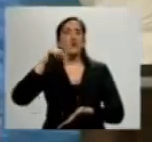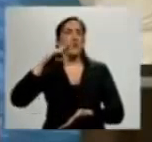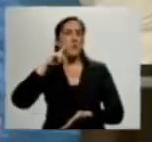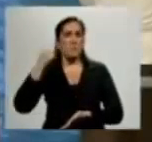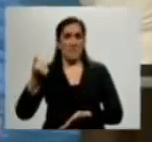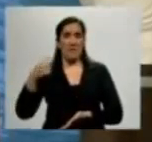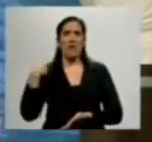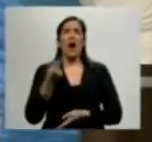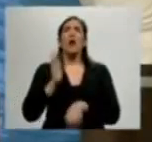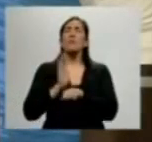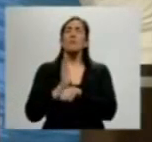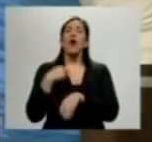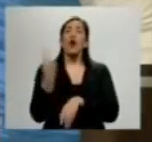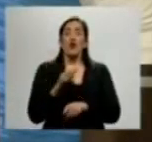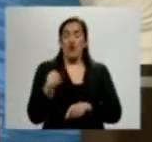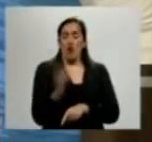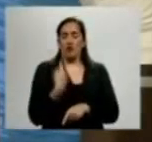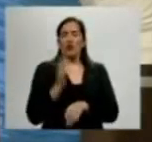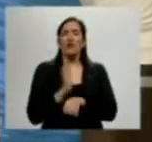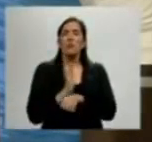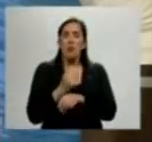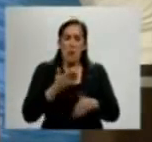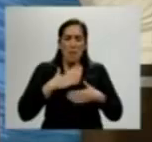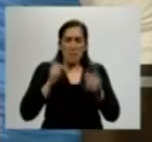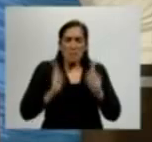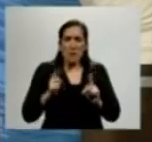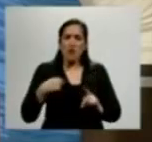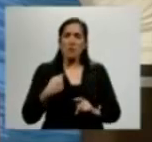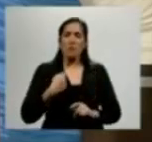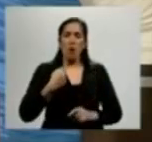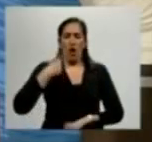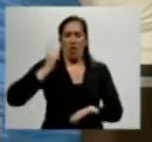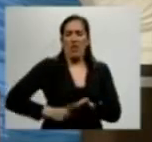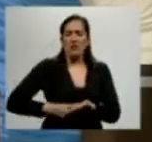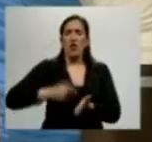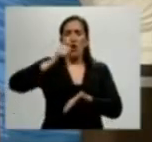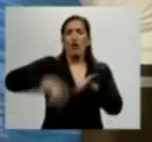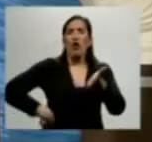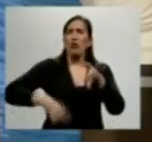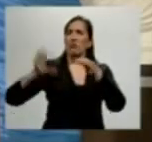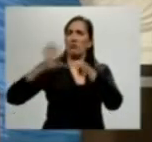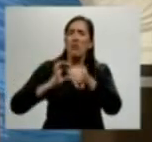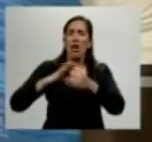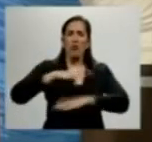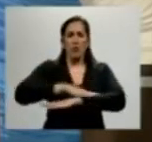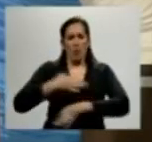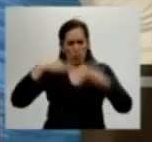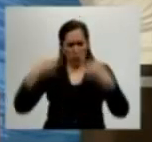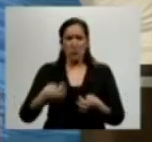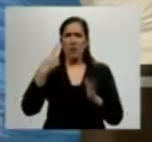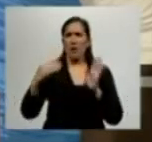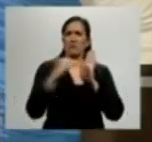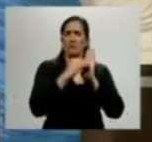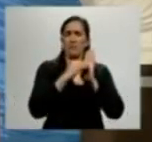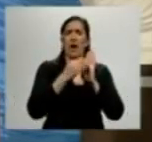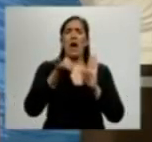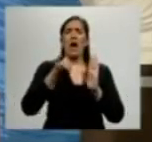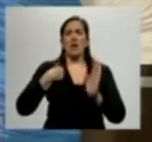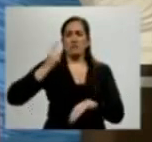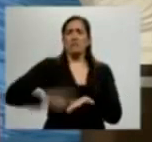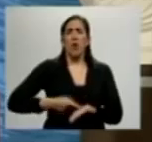somos esclavos de nuestros, o siervos de nuestros propios actos, pactos o contratos, establece bajo el principio de la autonomía